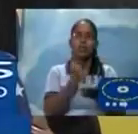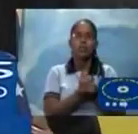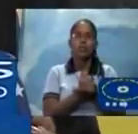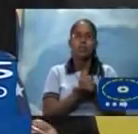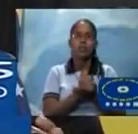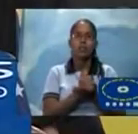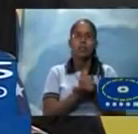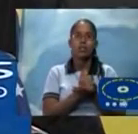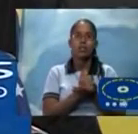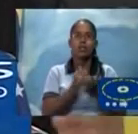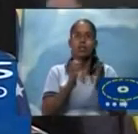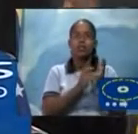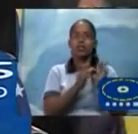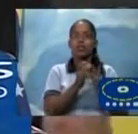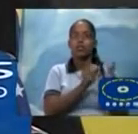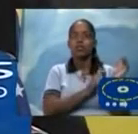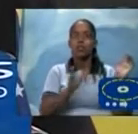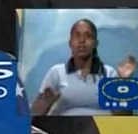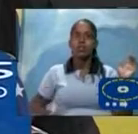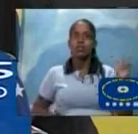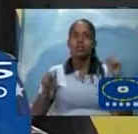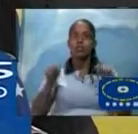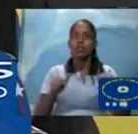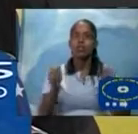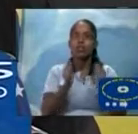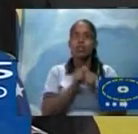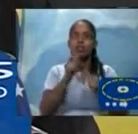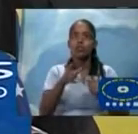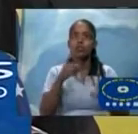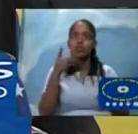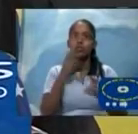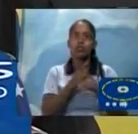El Señor Jesucristo, allí con sus discípulos,